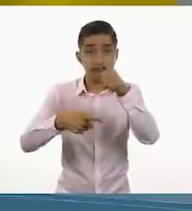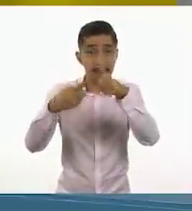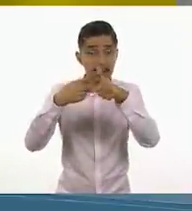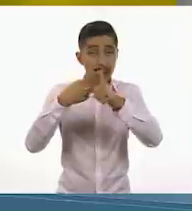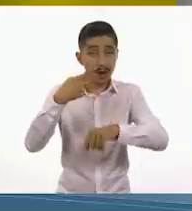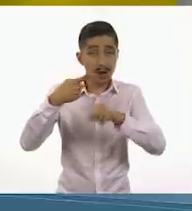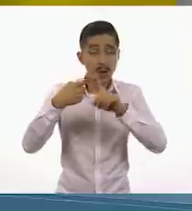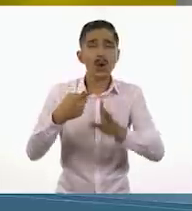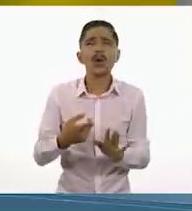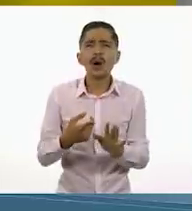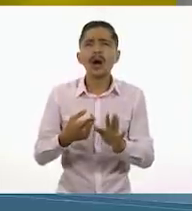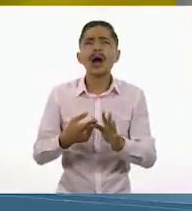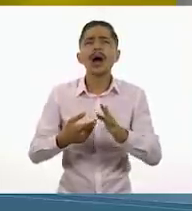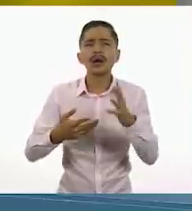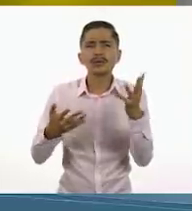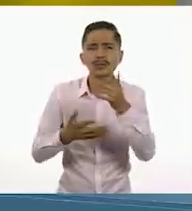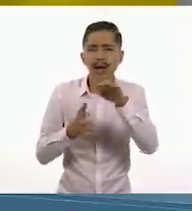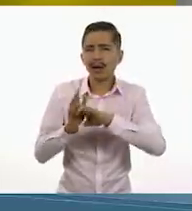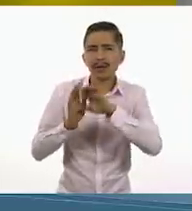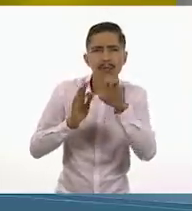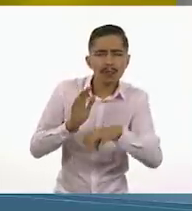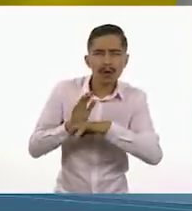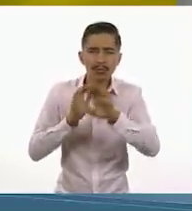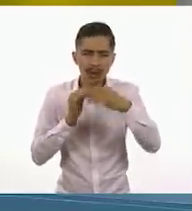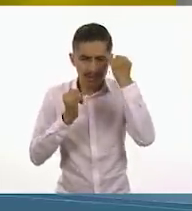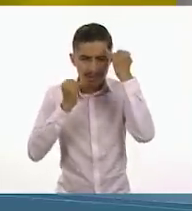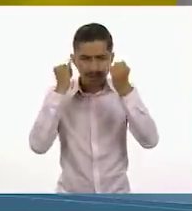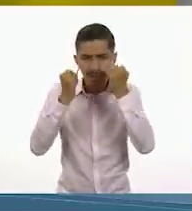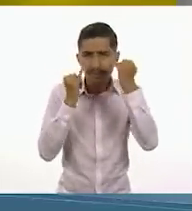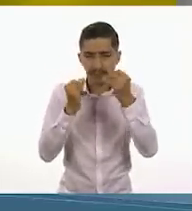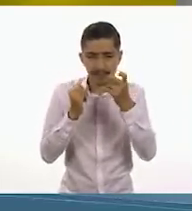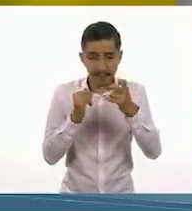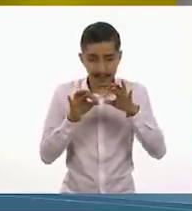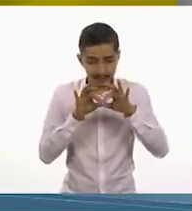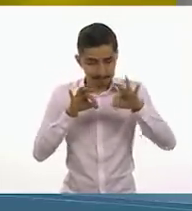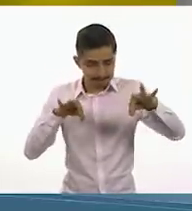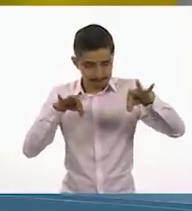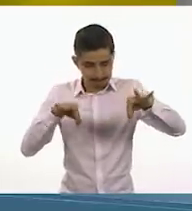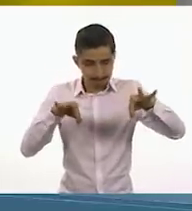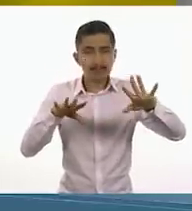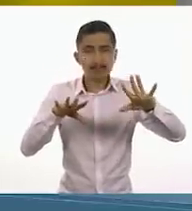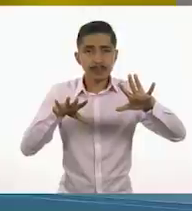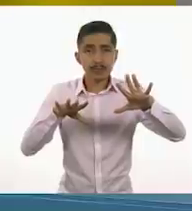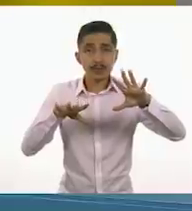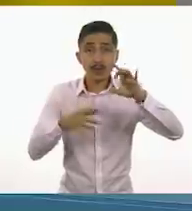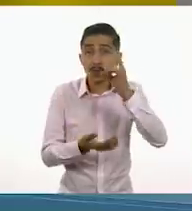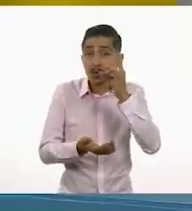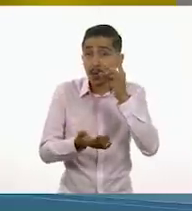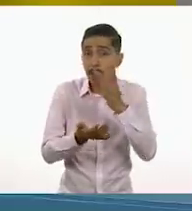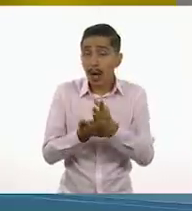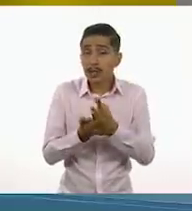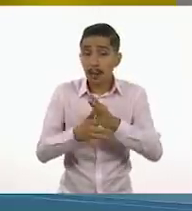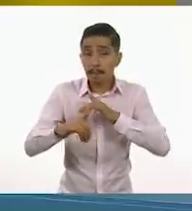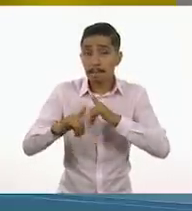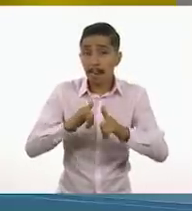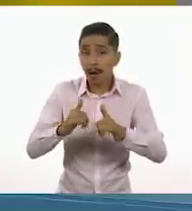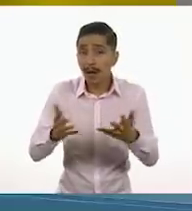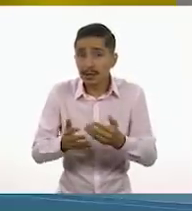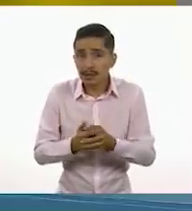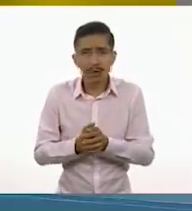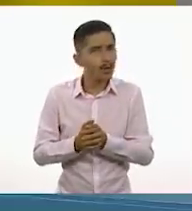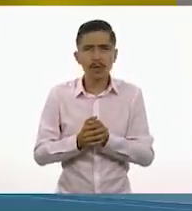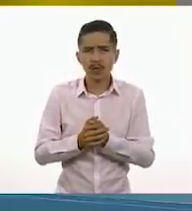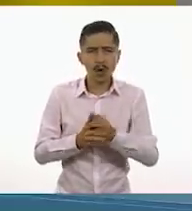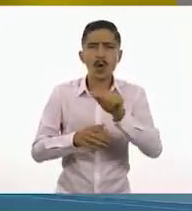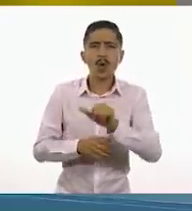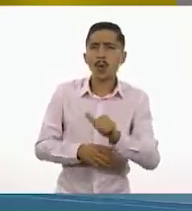revisaremos algunos ejemplos e ideas sobre las escalas numéricas que no solo se usan para elaborar o interpretar mapas, sino para otros